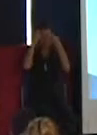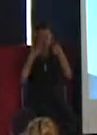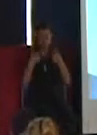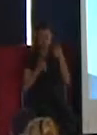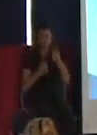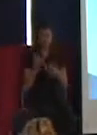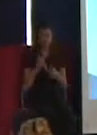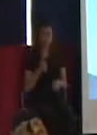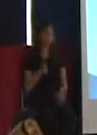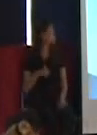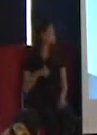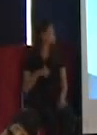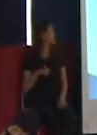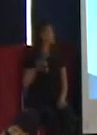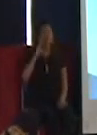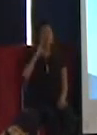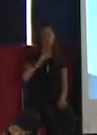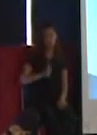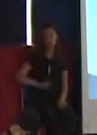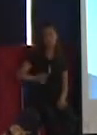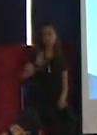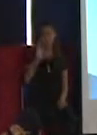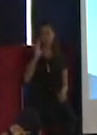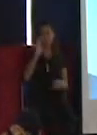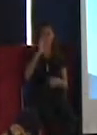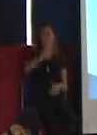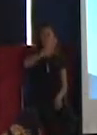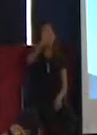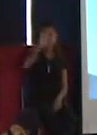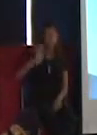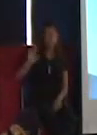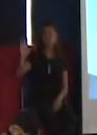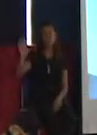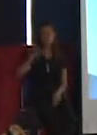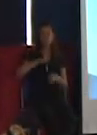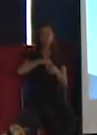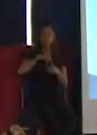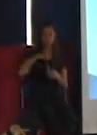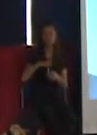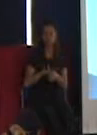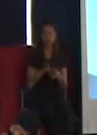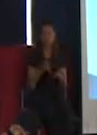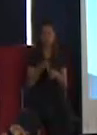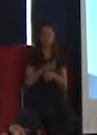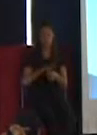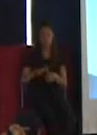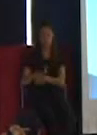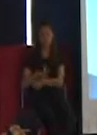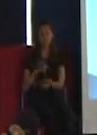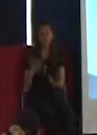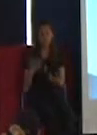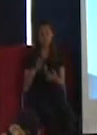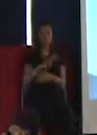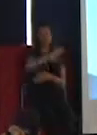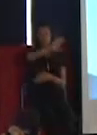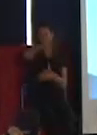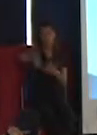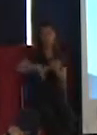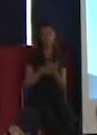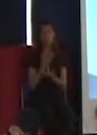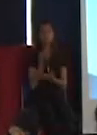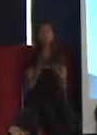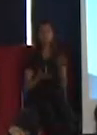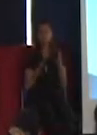la nación como los departamentos, distritos, municipios, localidades, ¿sí?, de acuerdo con su